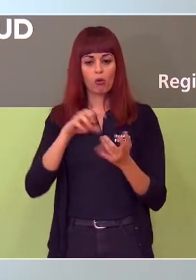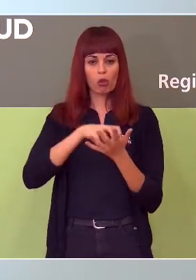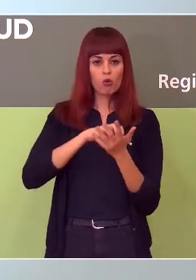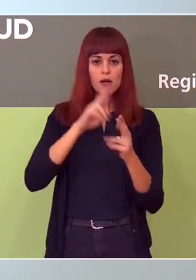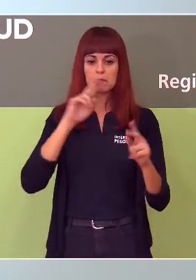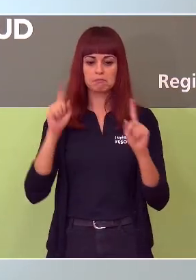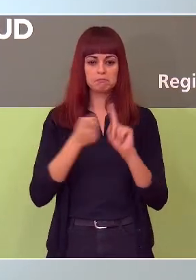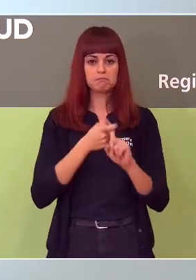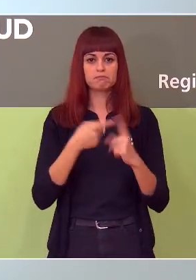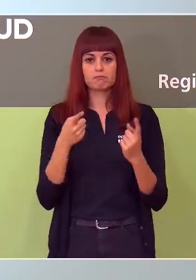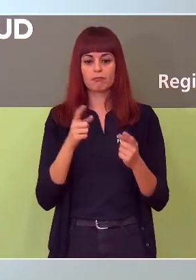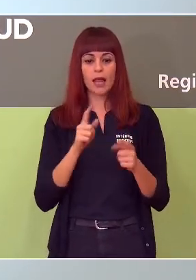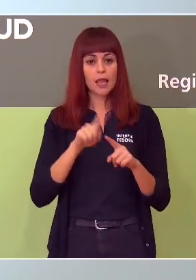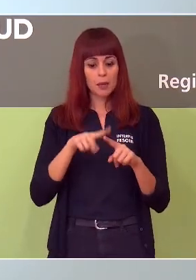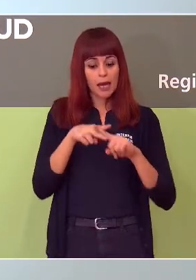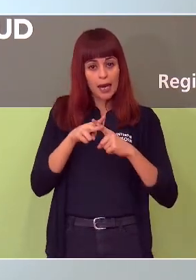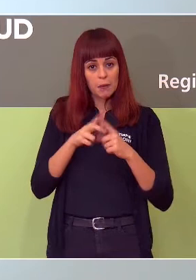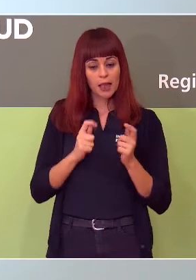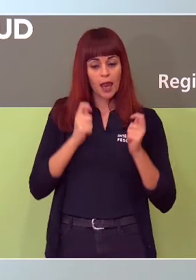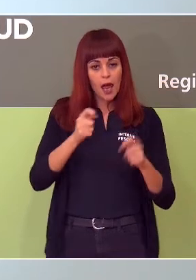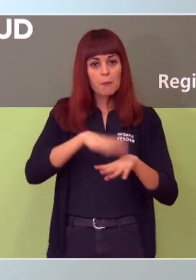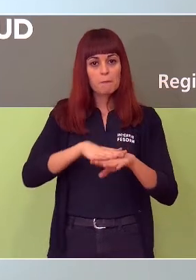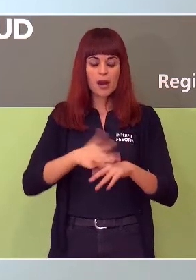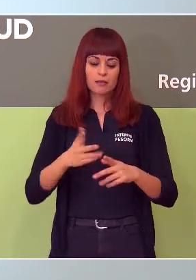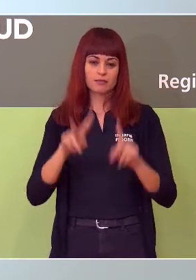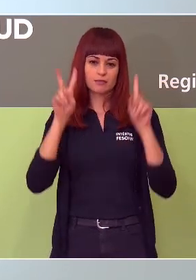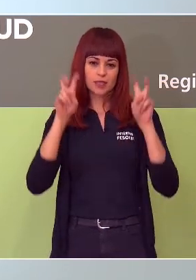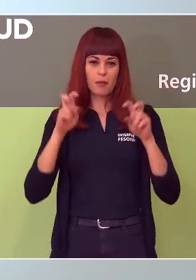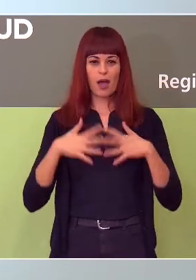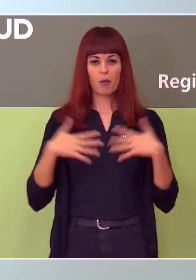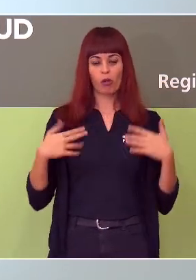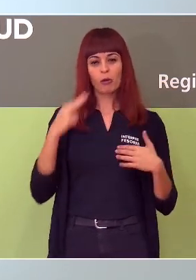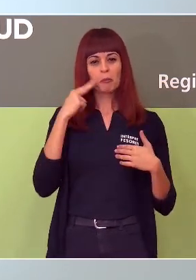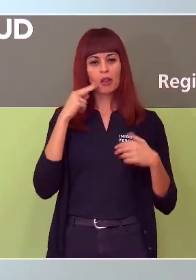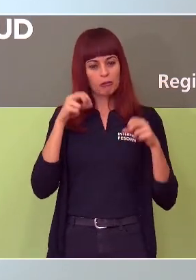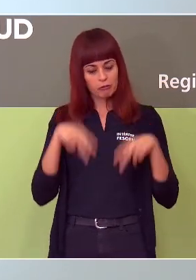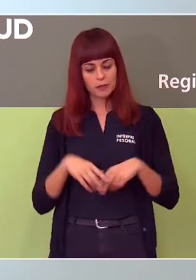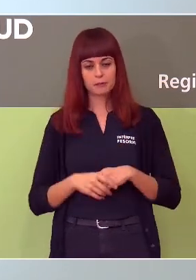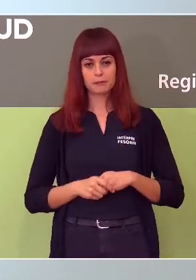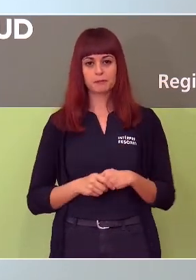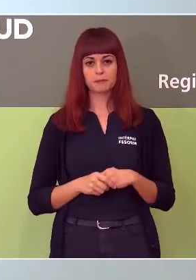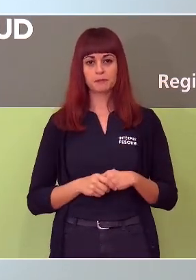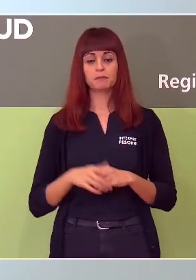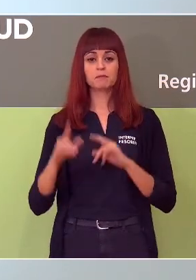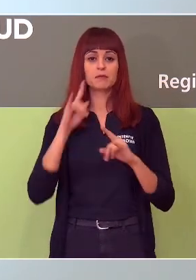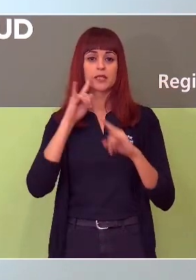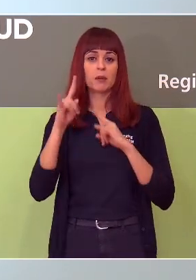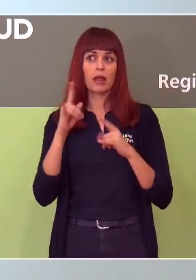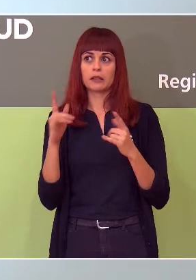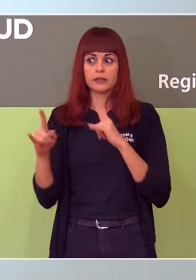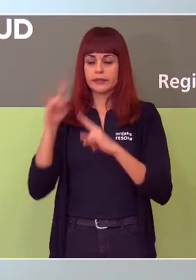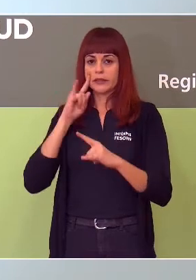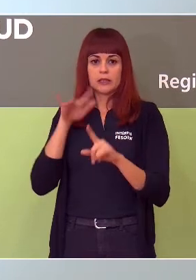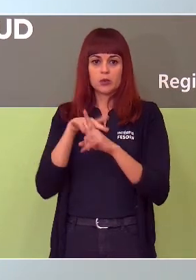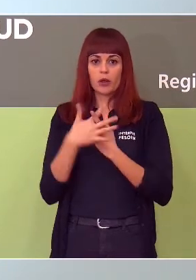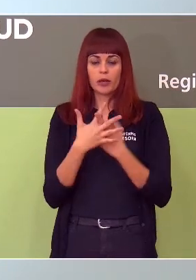y dar herramientas para aumentar nuestra salud emocional y mitigar los miedos. llamadas de personas en situaciones algunas veces dramáticas, a las que